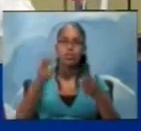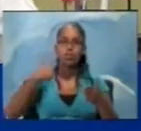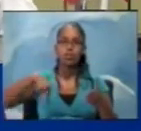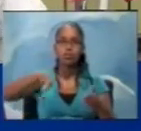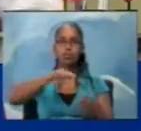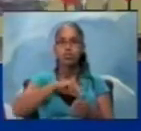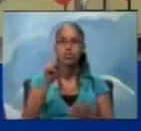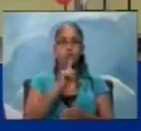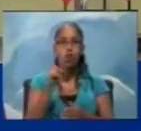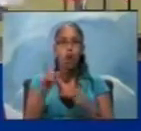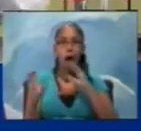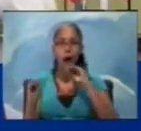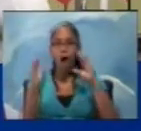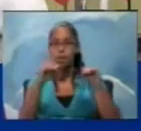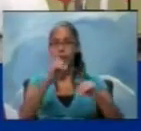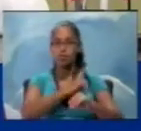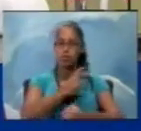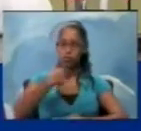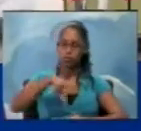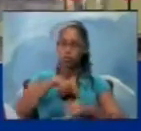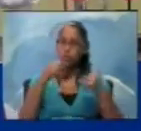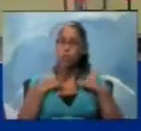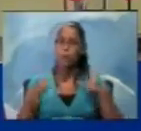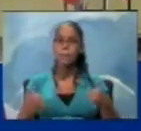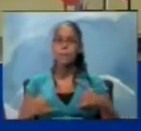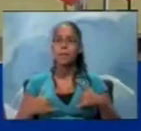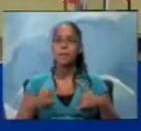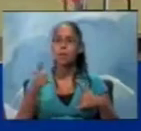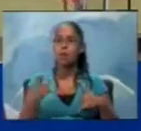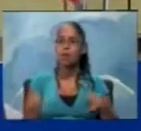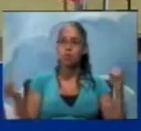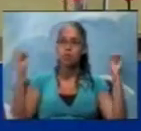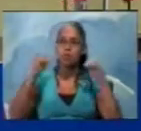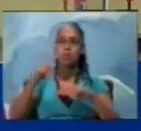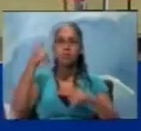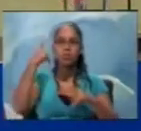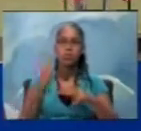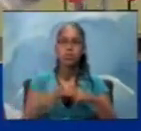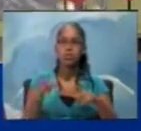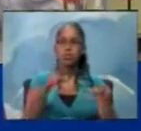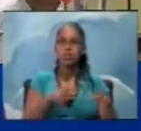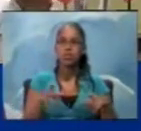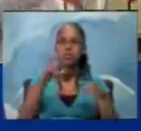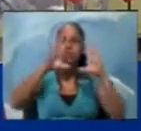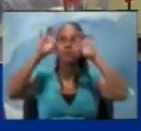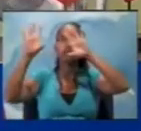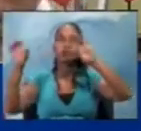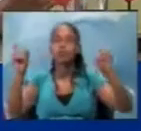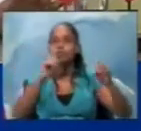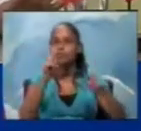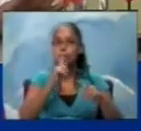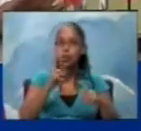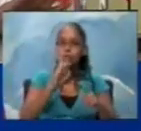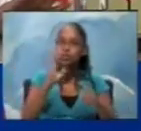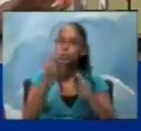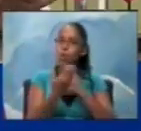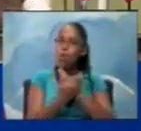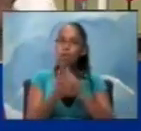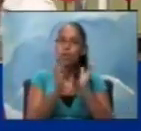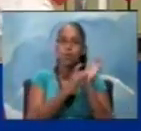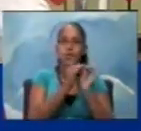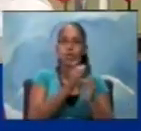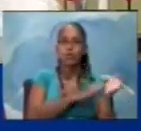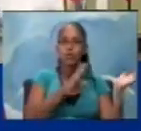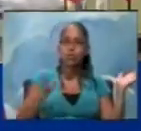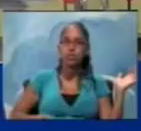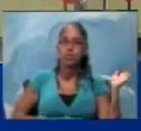no hablamos de nosotros mismos a Bien. Ponernos por allá por las nubes. No, guárdenos el Señor.